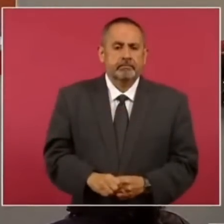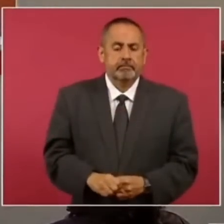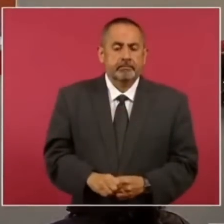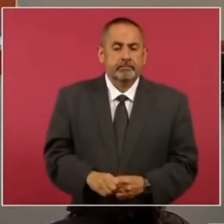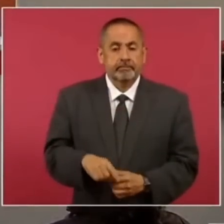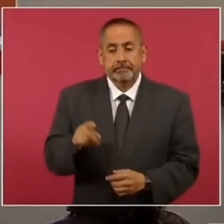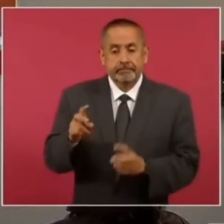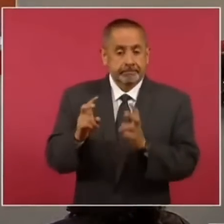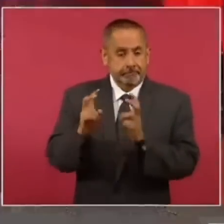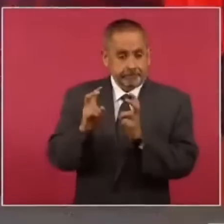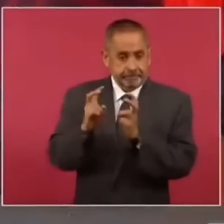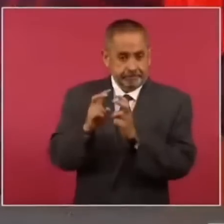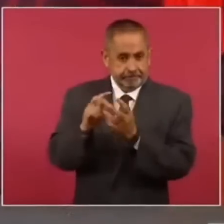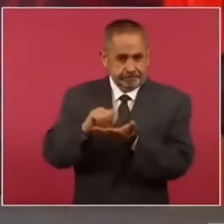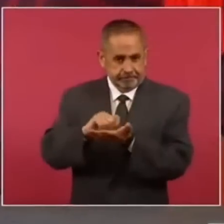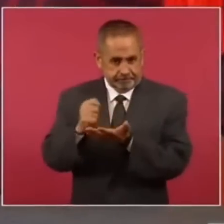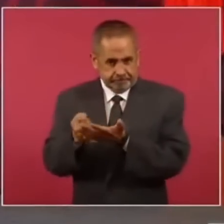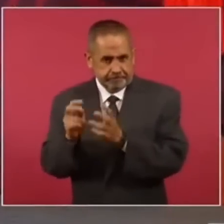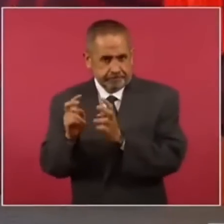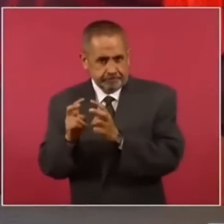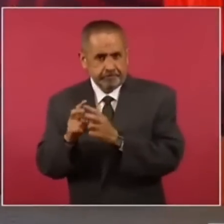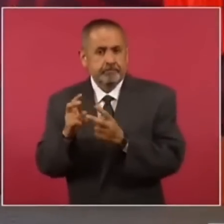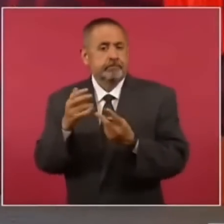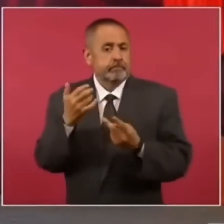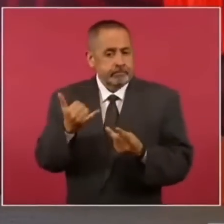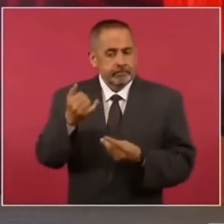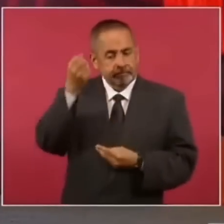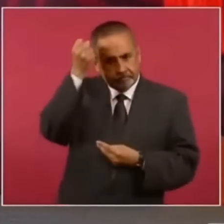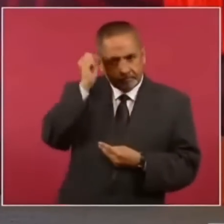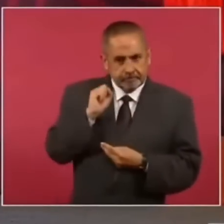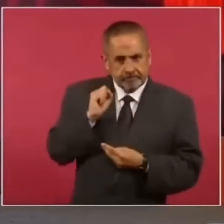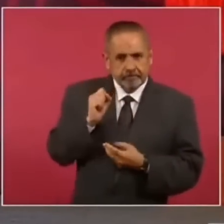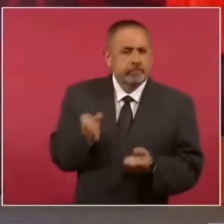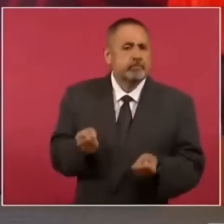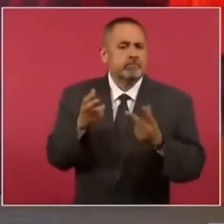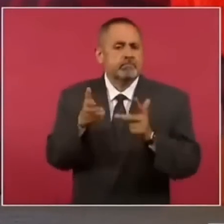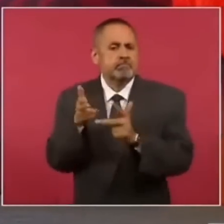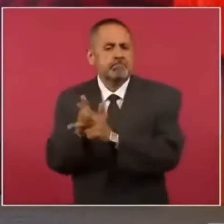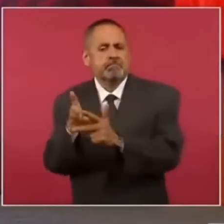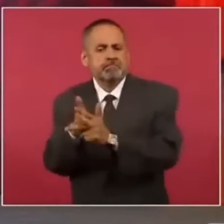Tamaulipas y Sinaloa en homicidios.